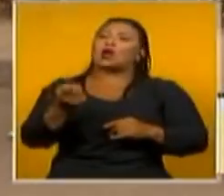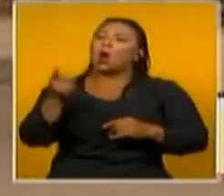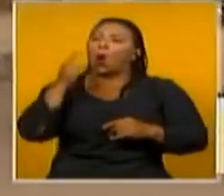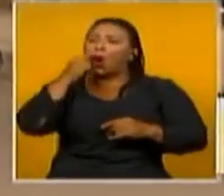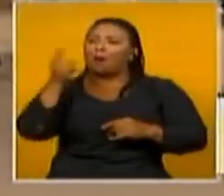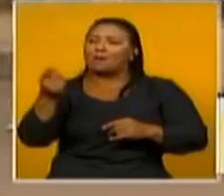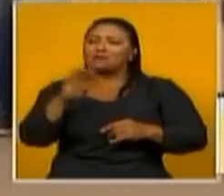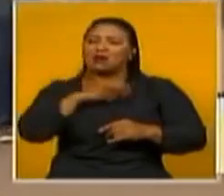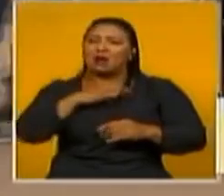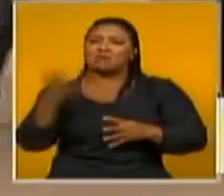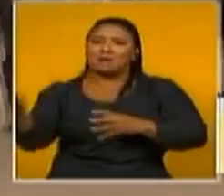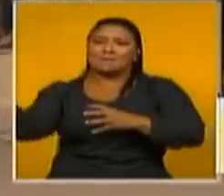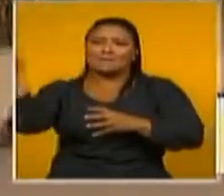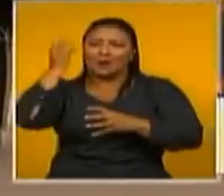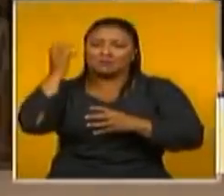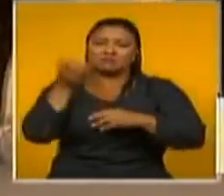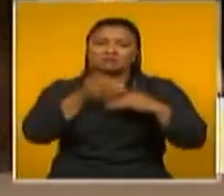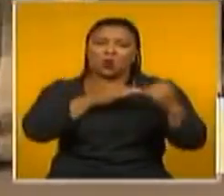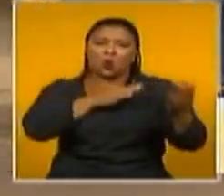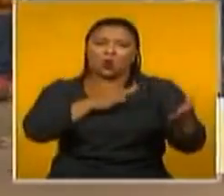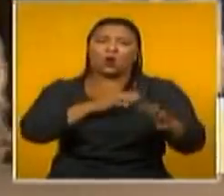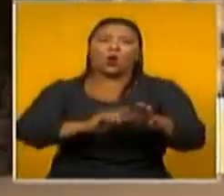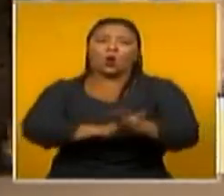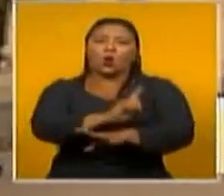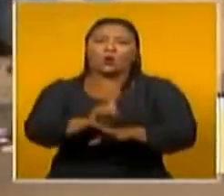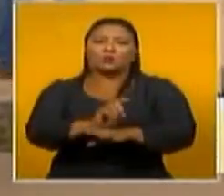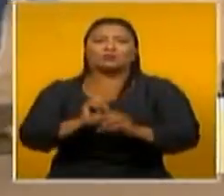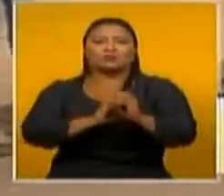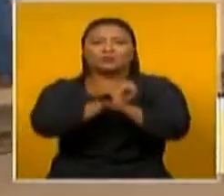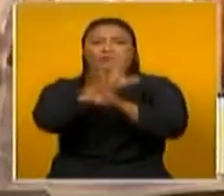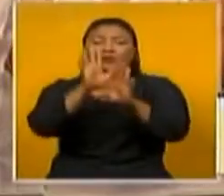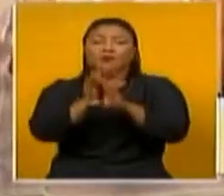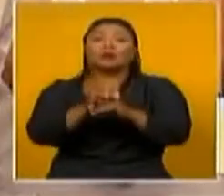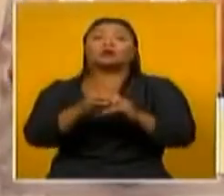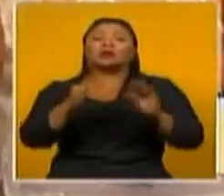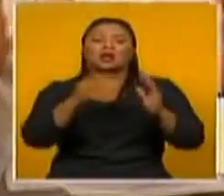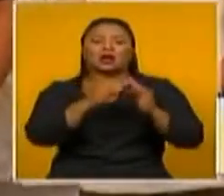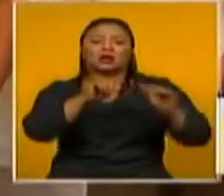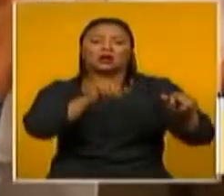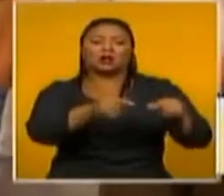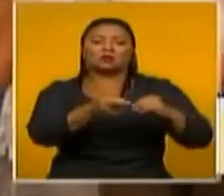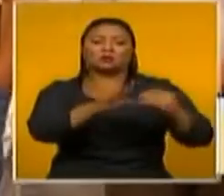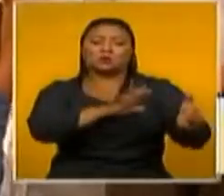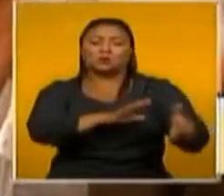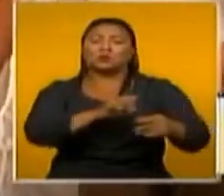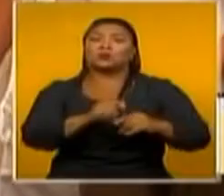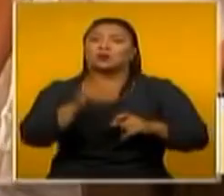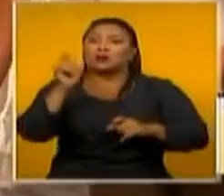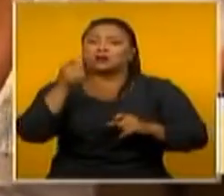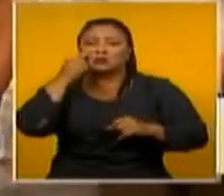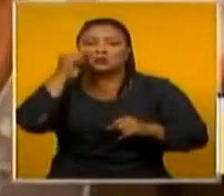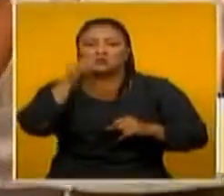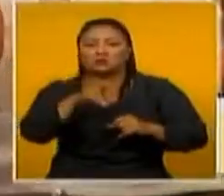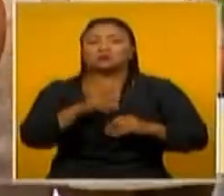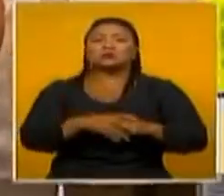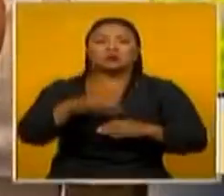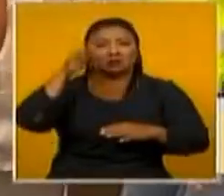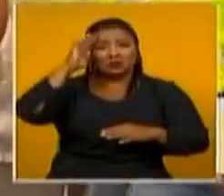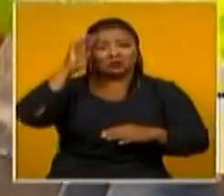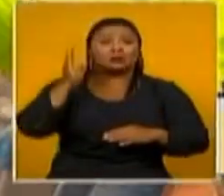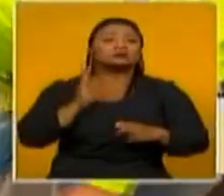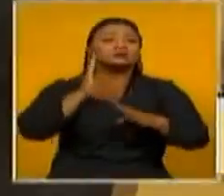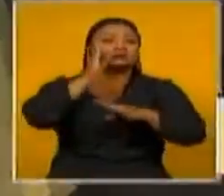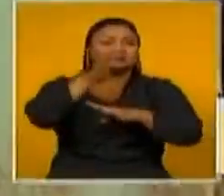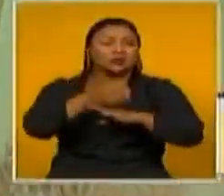sé. Todo se dio en horas de la mañana. El cuerpo fue encontrado al pie de una vivienda por los moradores de Bastión Popular. Agentes de DINASET